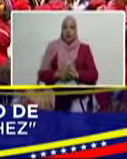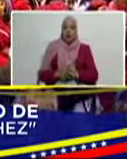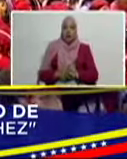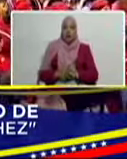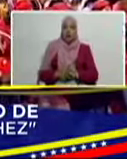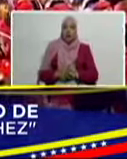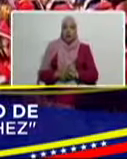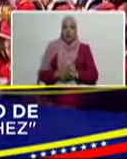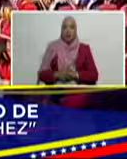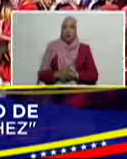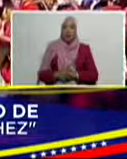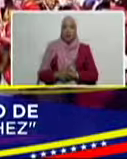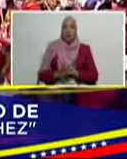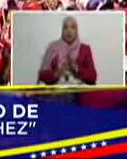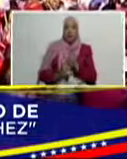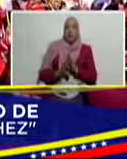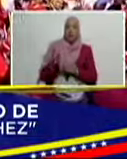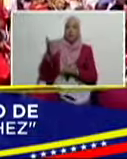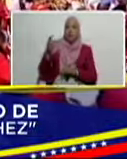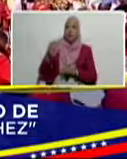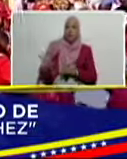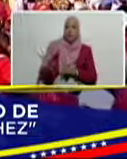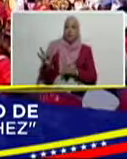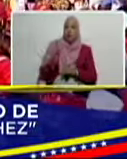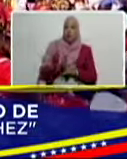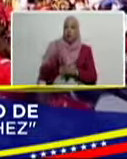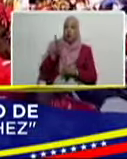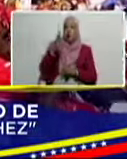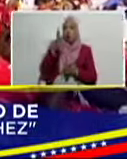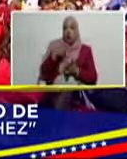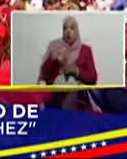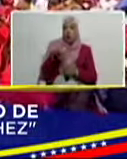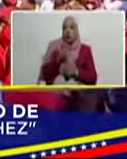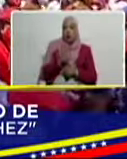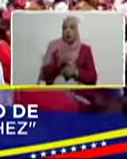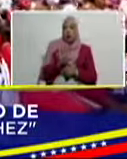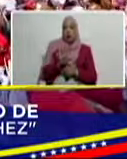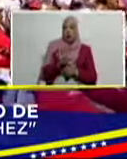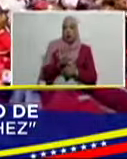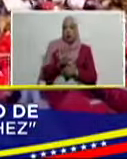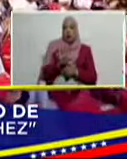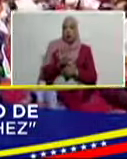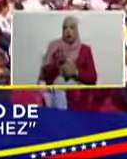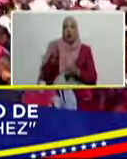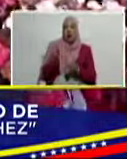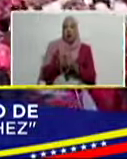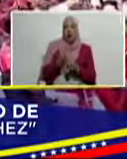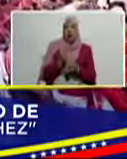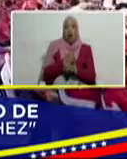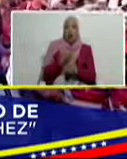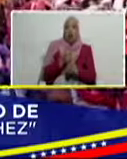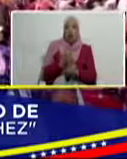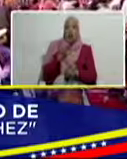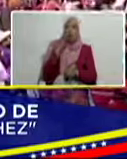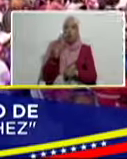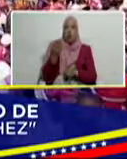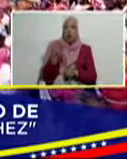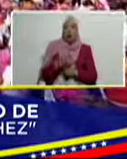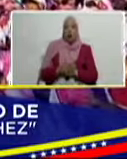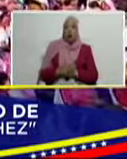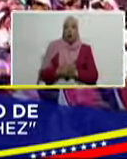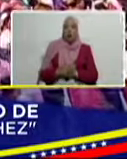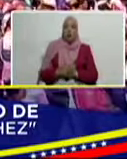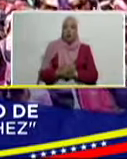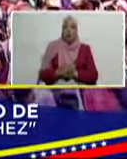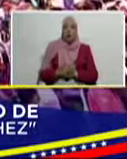Y hemos avanzado en el vértice número 5 que venimos a trabajar hoy, el